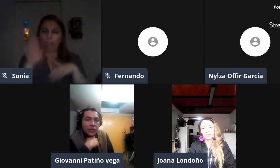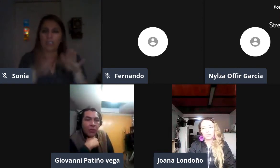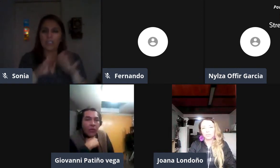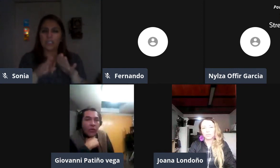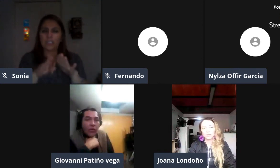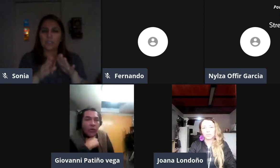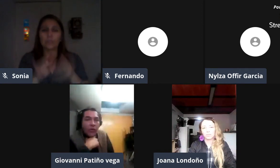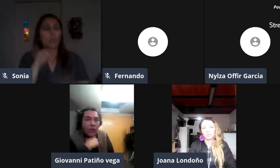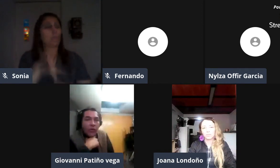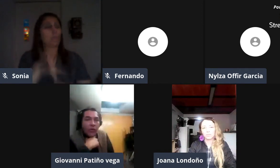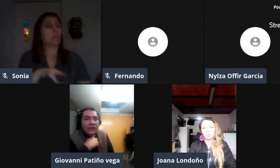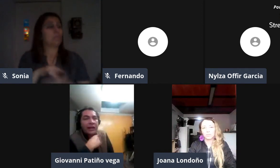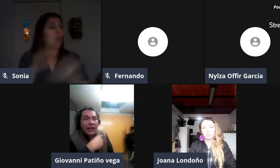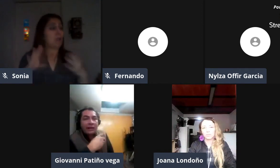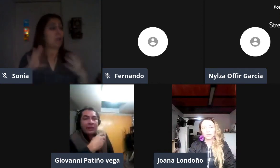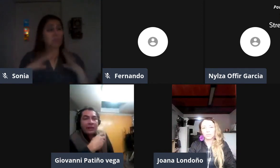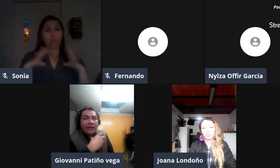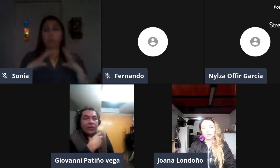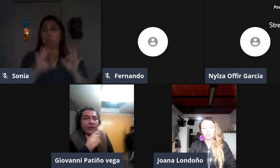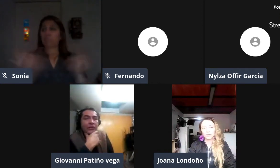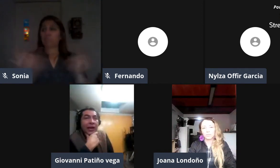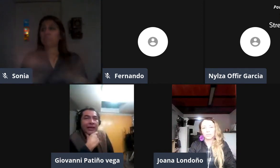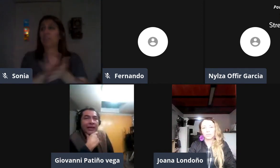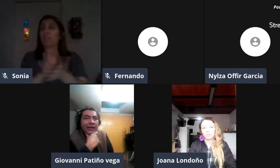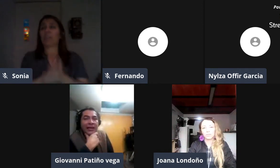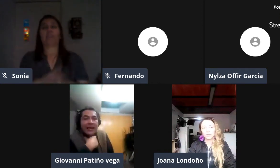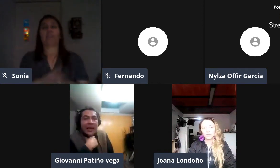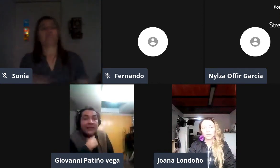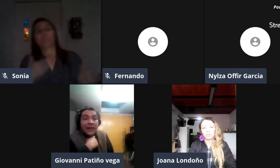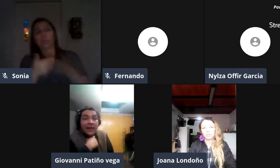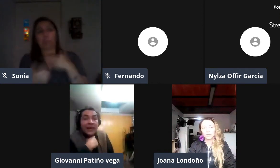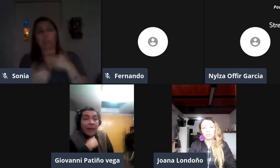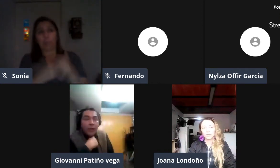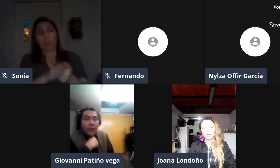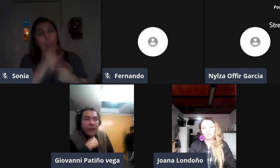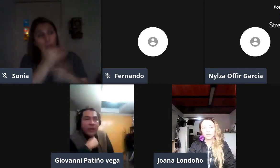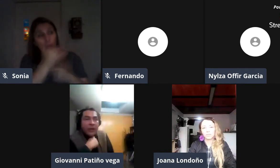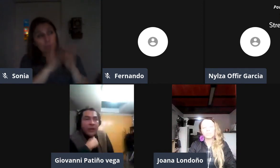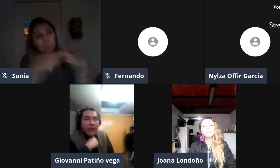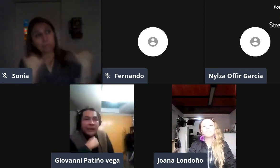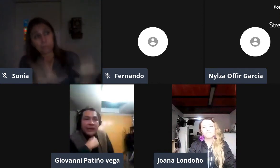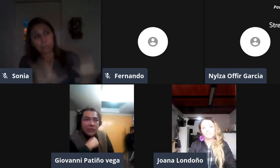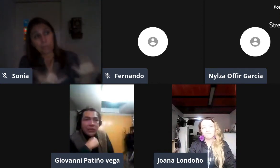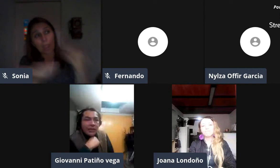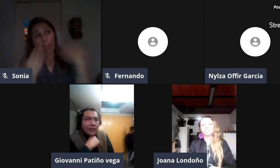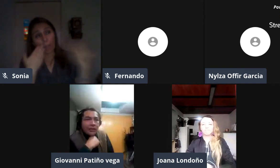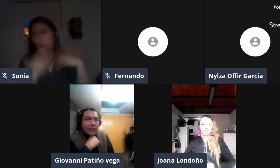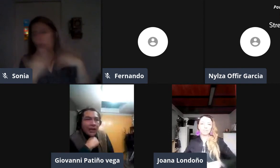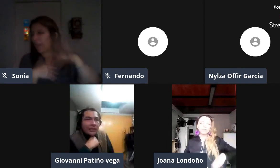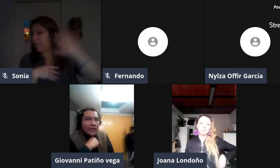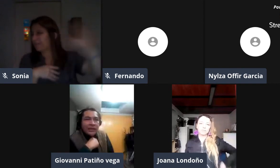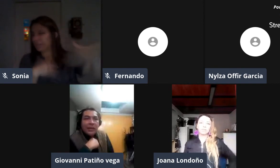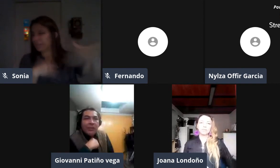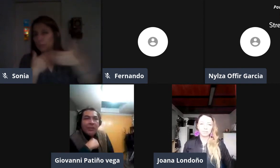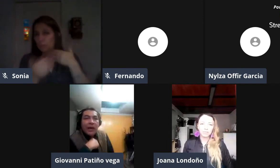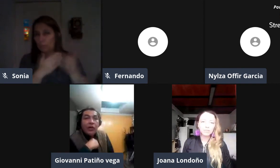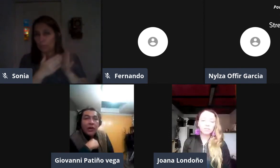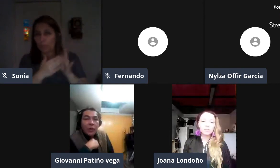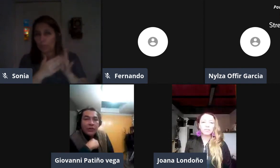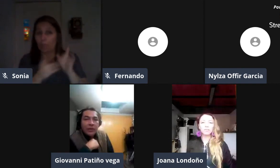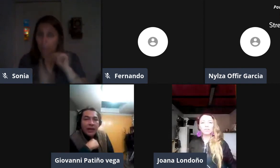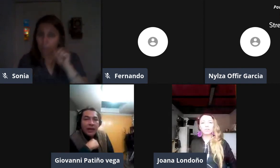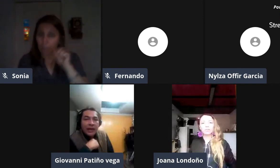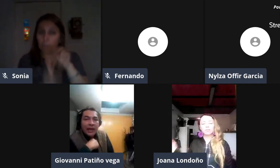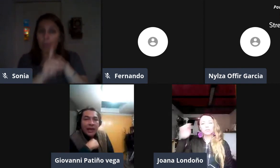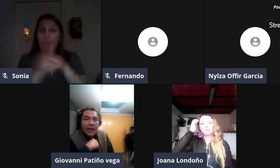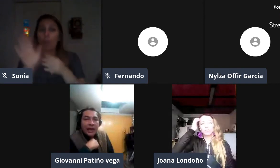cómodos sin realmente tocar esas realidades del campo no de aguirre junto también una canción que se llaman los